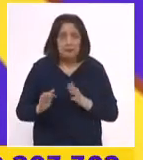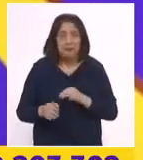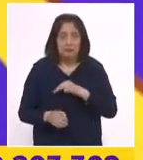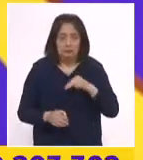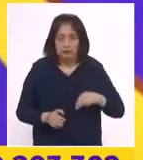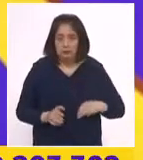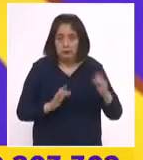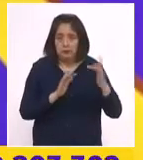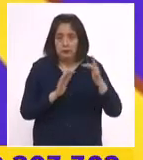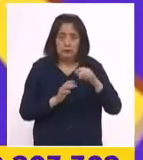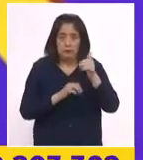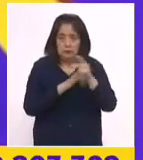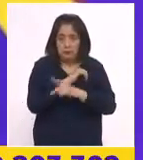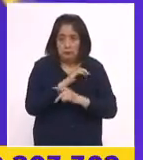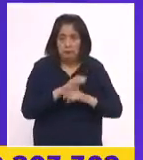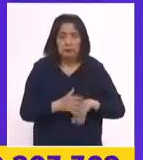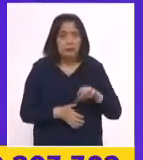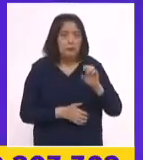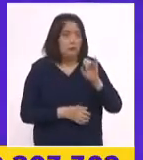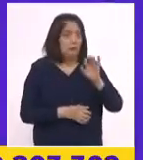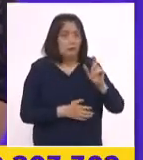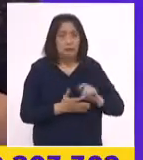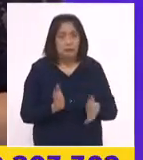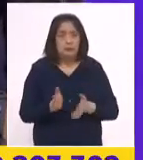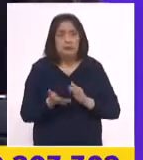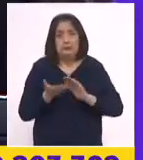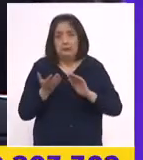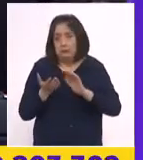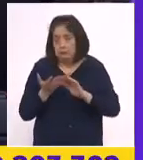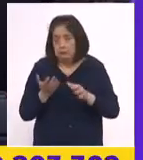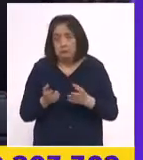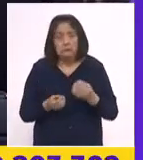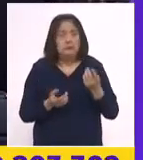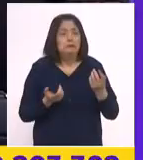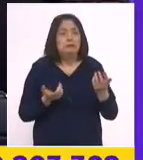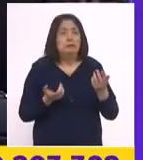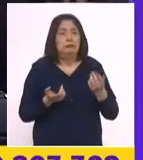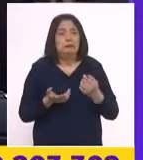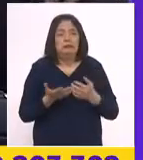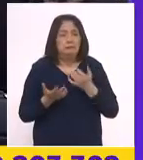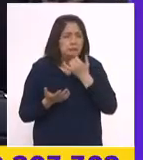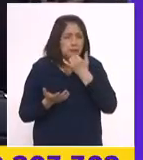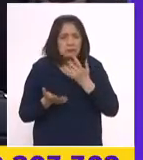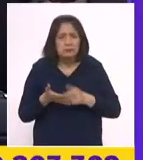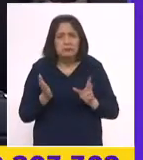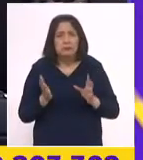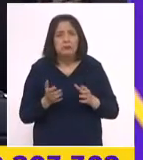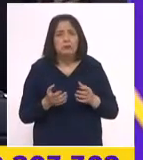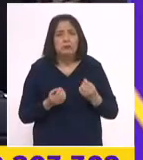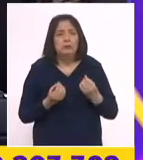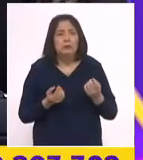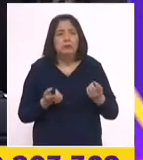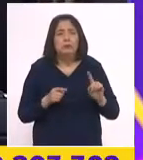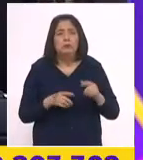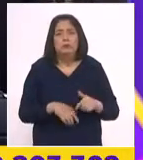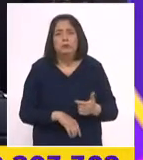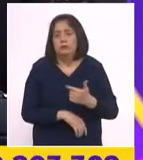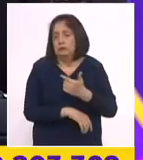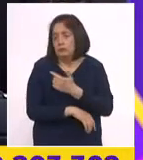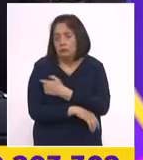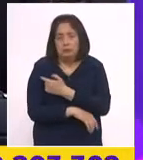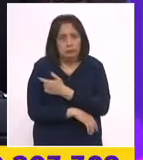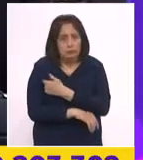El ministro de Relaciones Exteriores, Óscar Maurtua, pidió disculpas tras un incidente al momento de administrarse su dosis